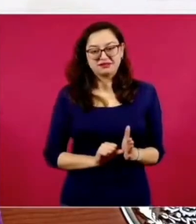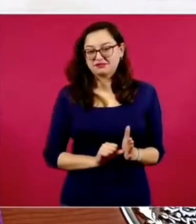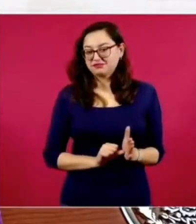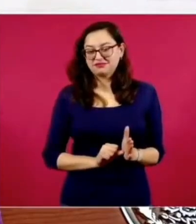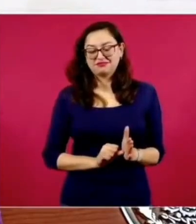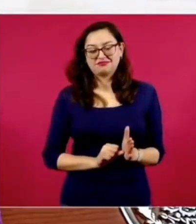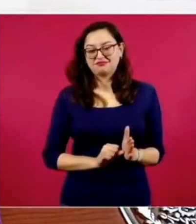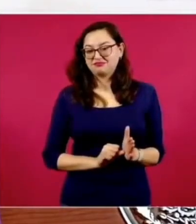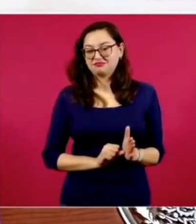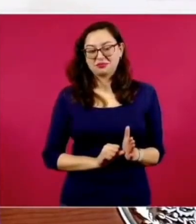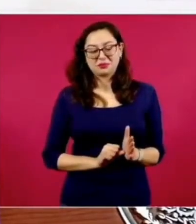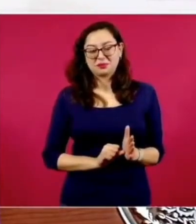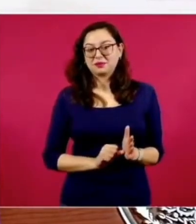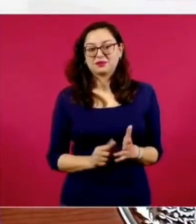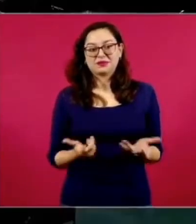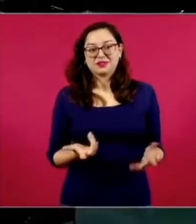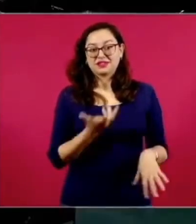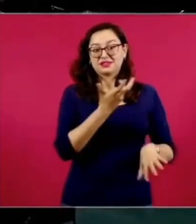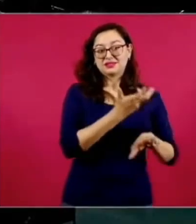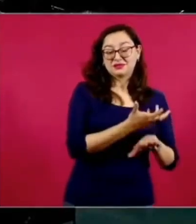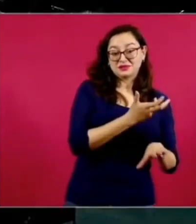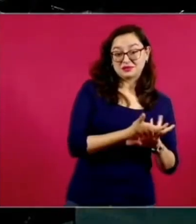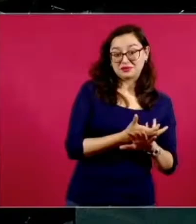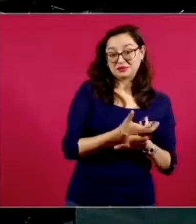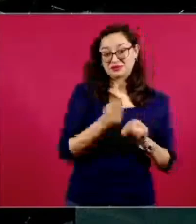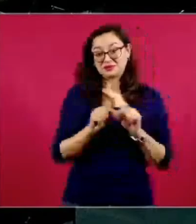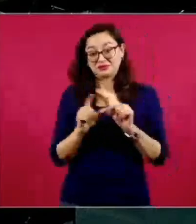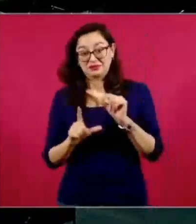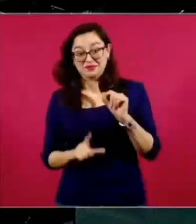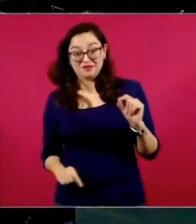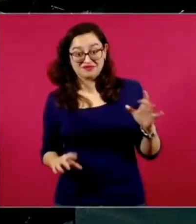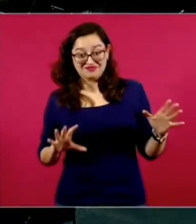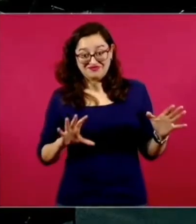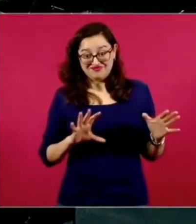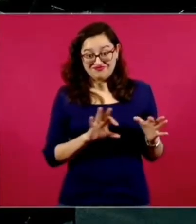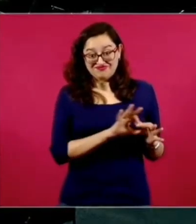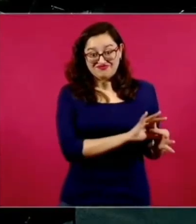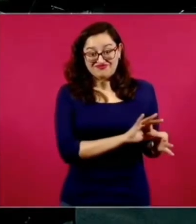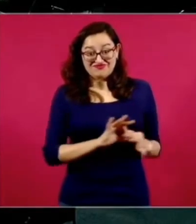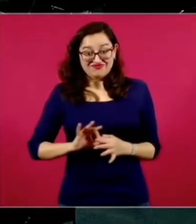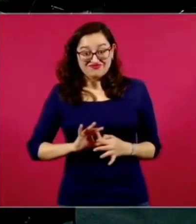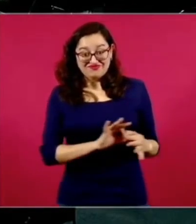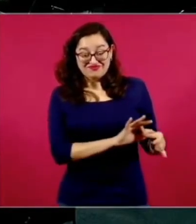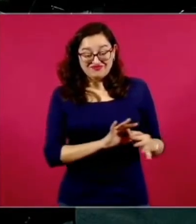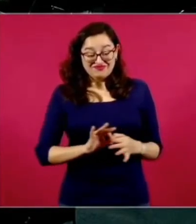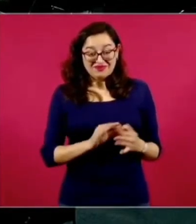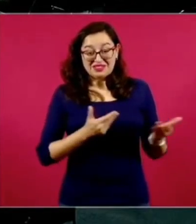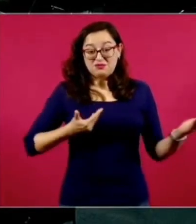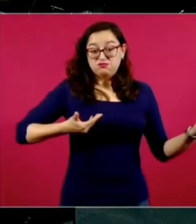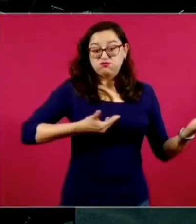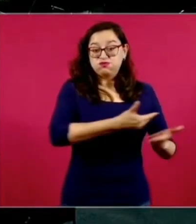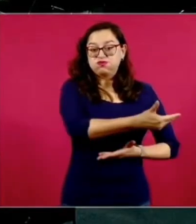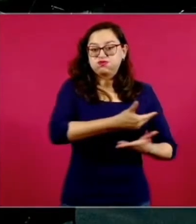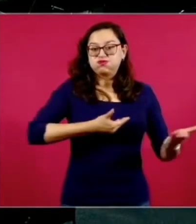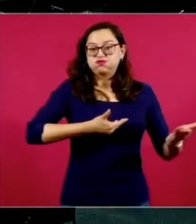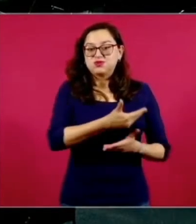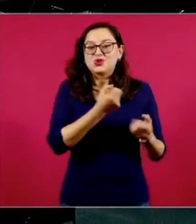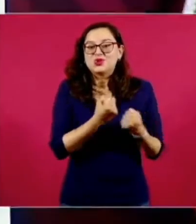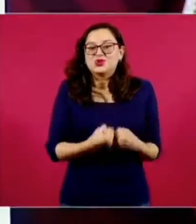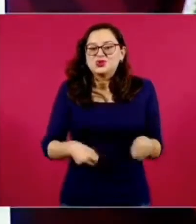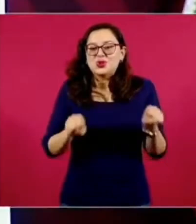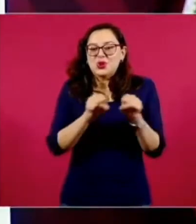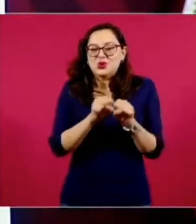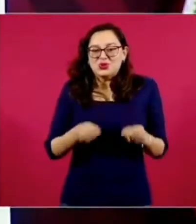entre México y Estados Unidos es cada vez más estrecha, somos los principales